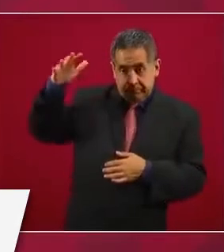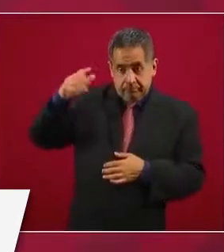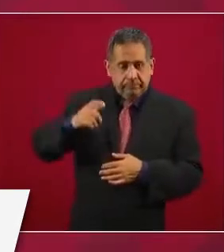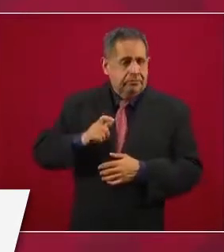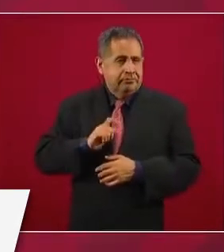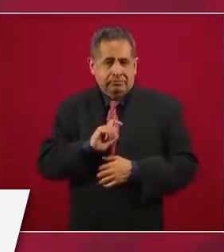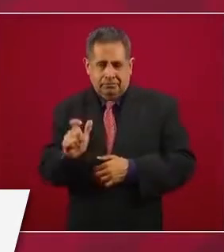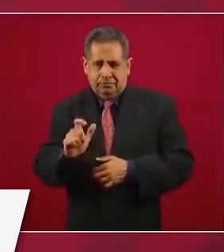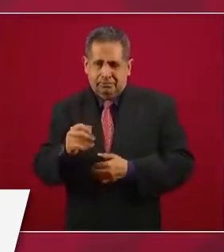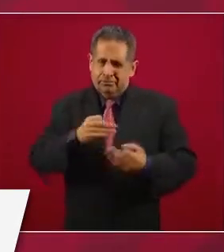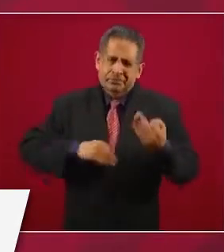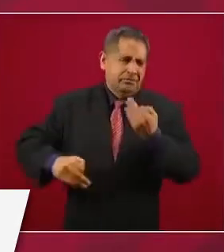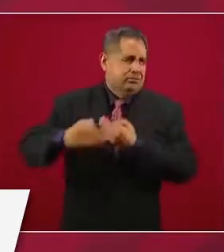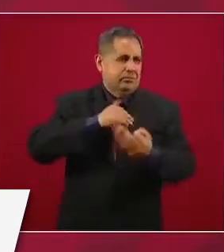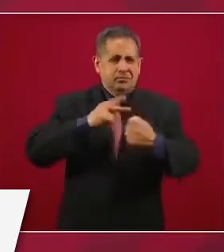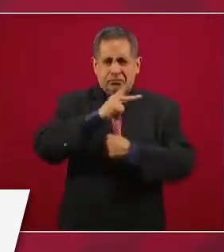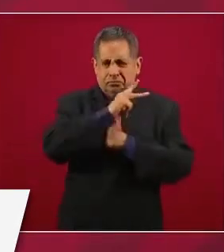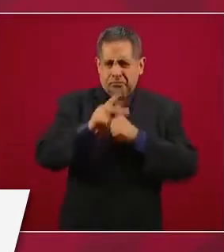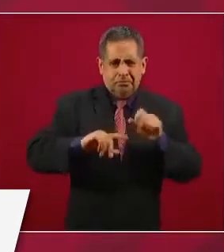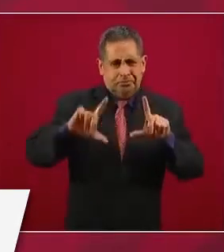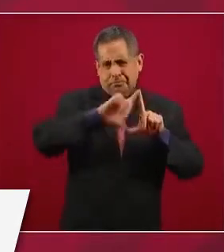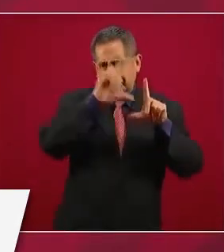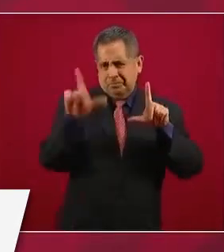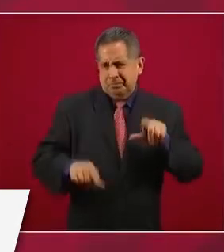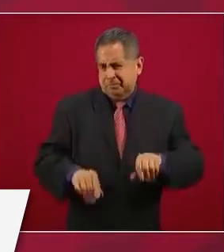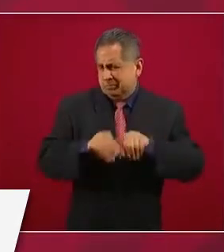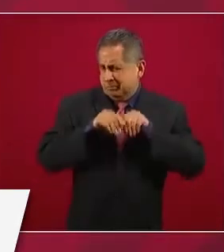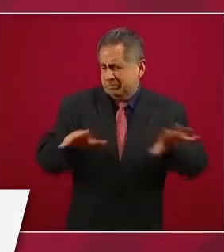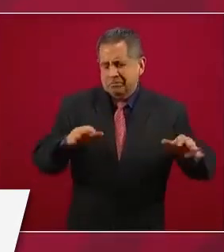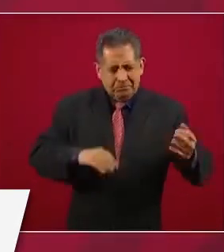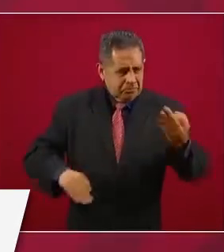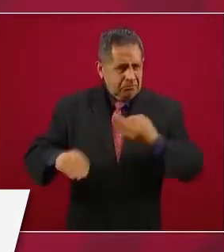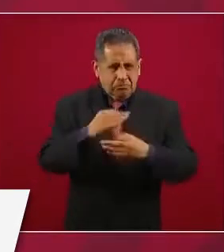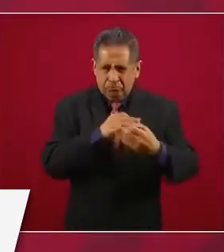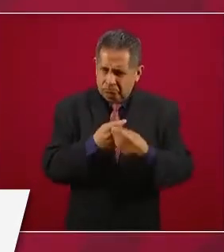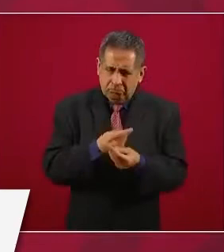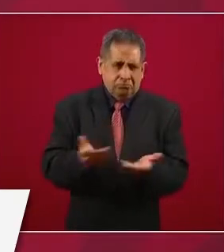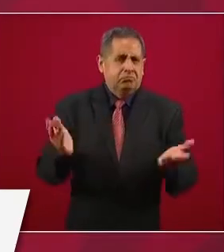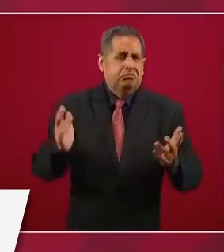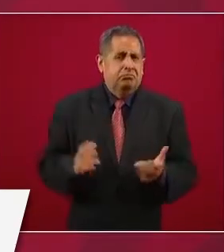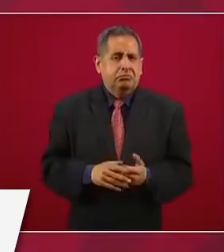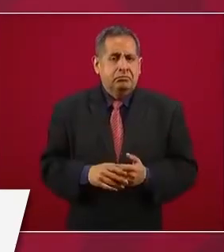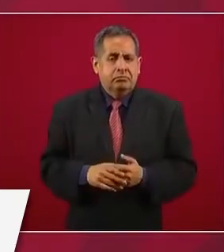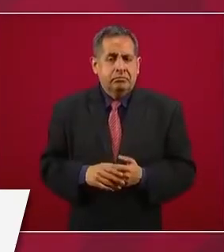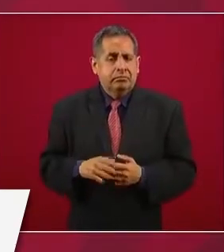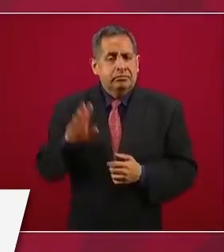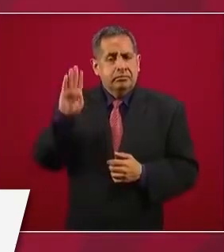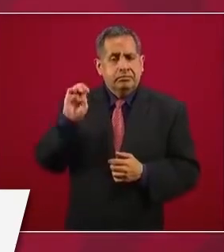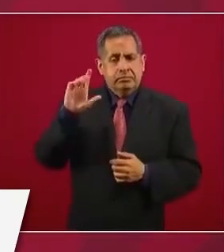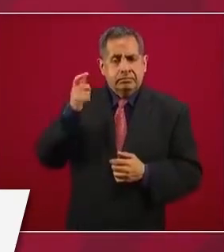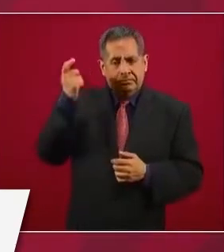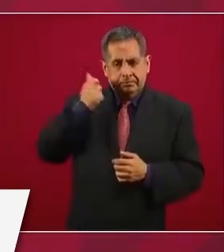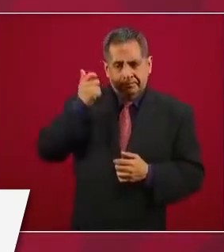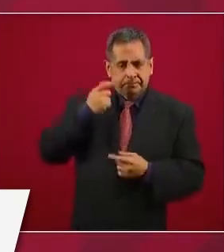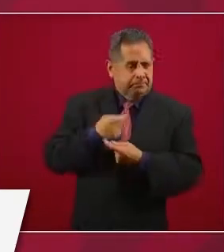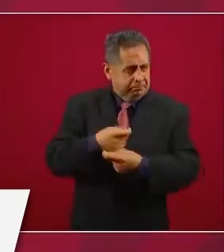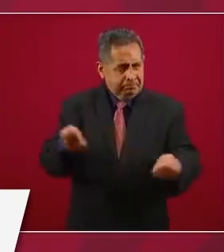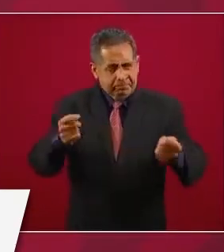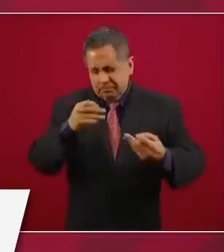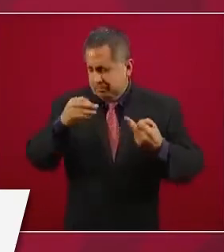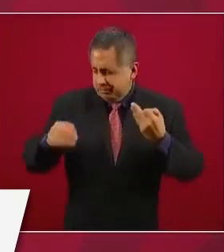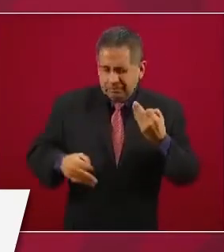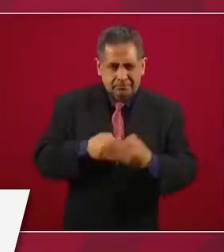es para todo el país, es universal. Las becas es para todos.